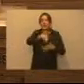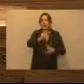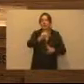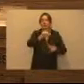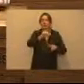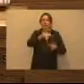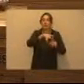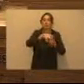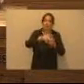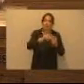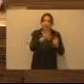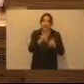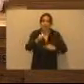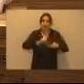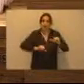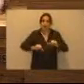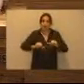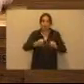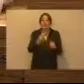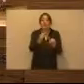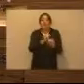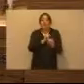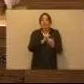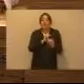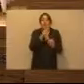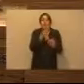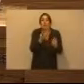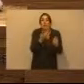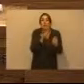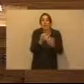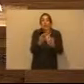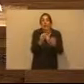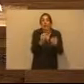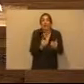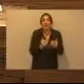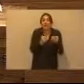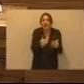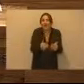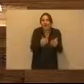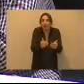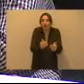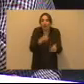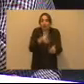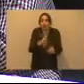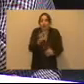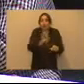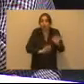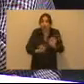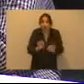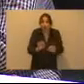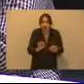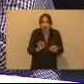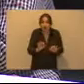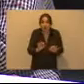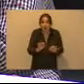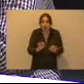ser intervenidos y cuya espera es atribuida a deficiencias o a retrasos de la propia organización, y